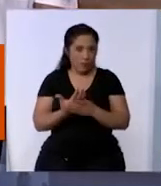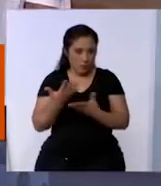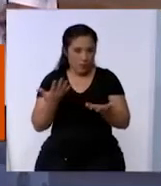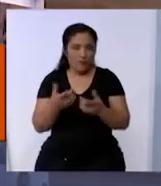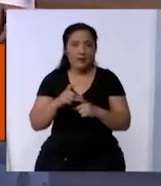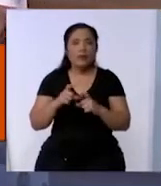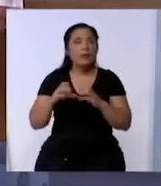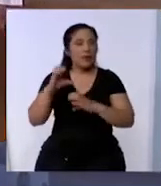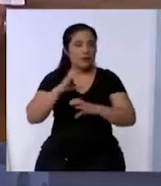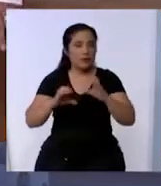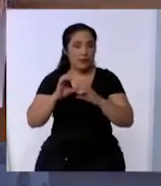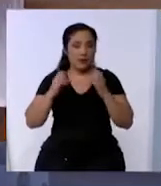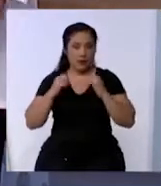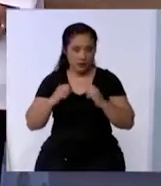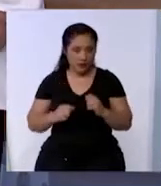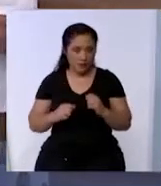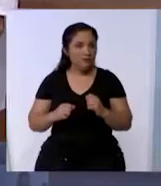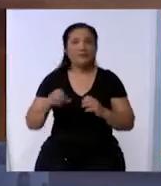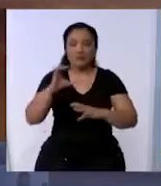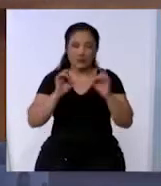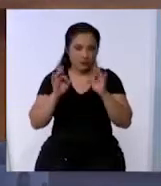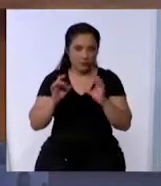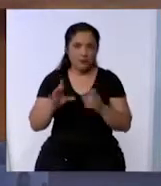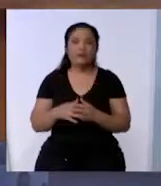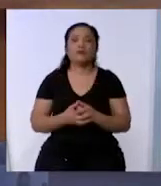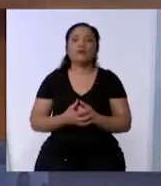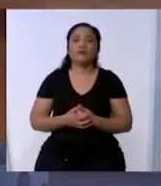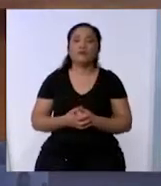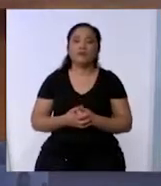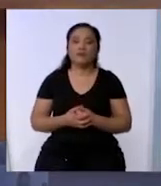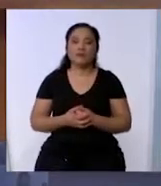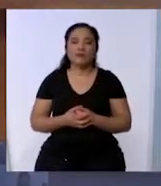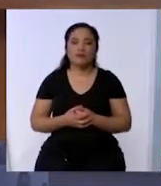área de ciencias de la naturaleza. Nuestro tema de hoy es